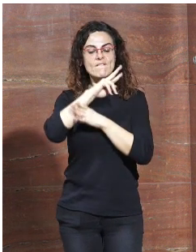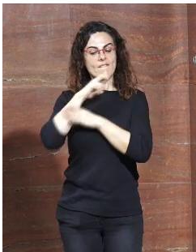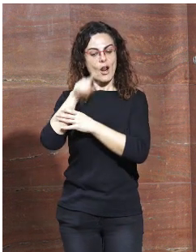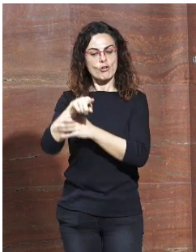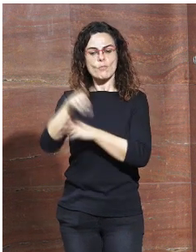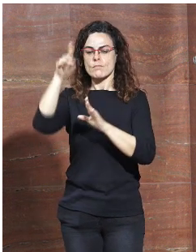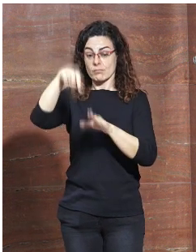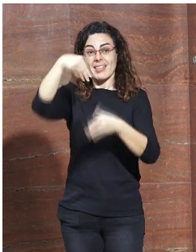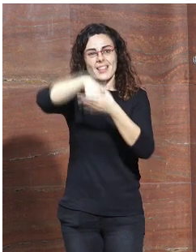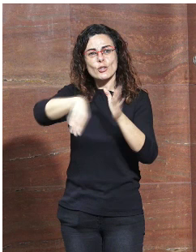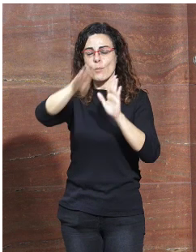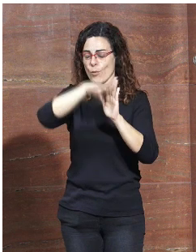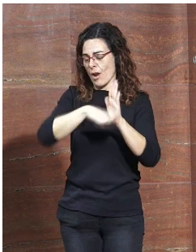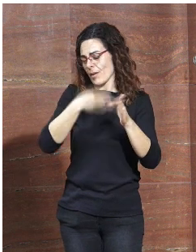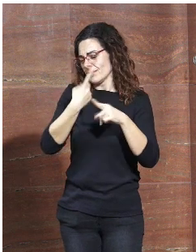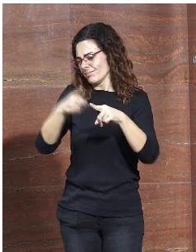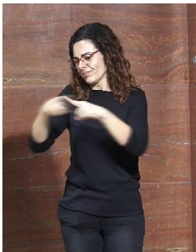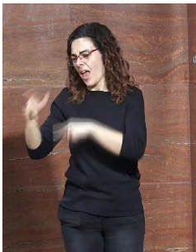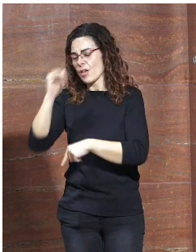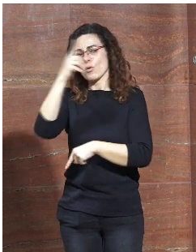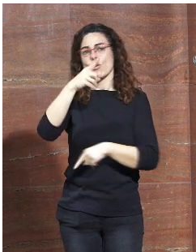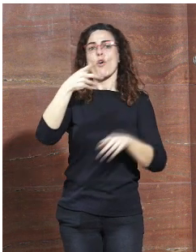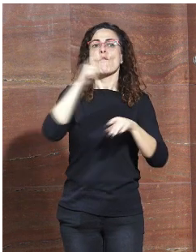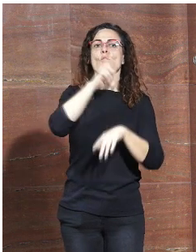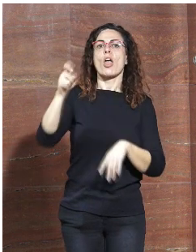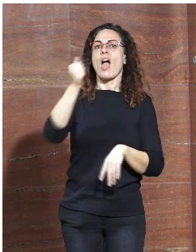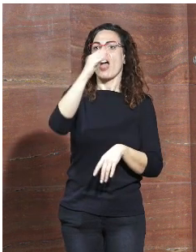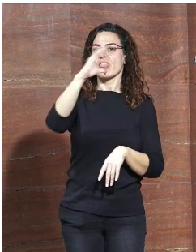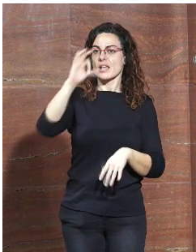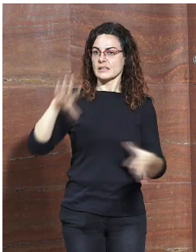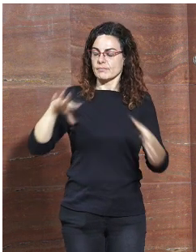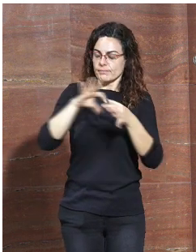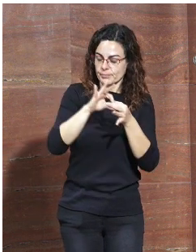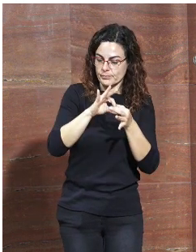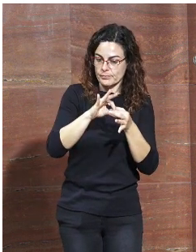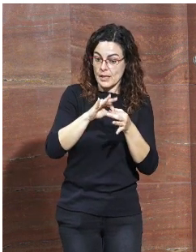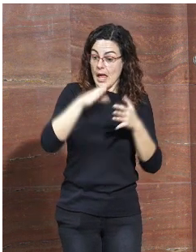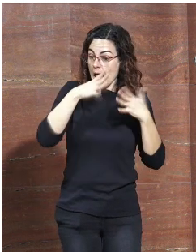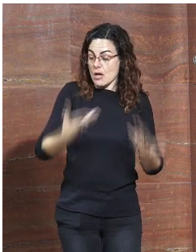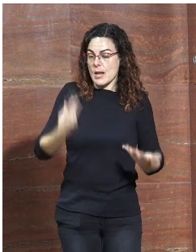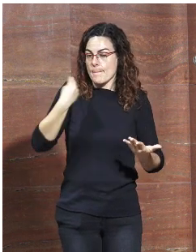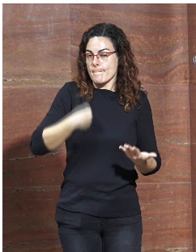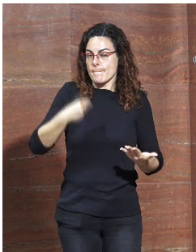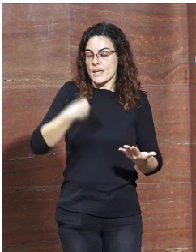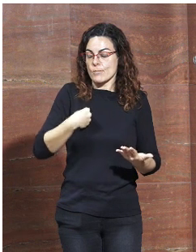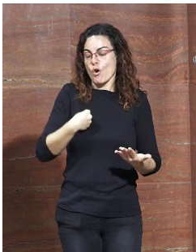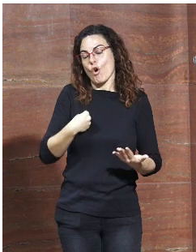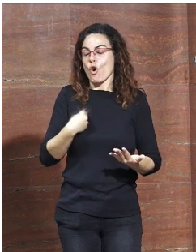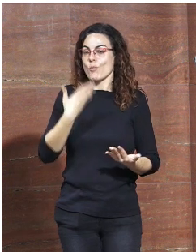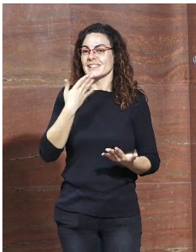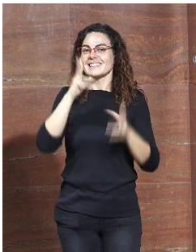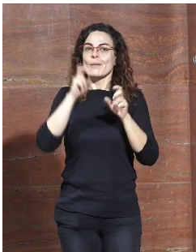diferentes programas, uno de ellos con la Fundación ACS, que está inoculando este virus de